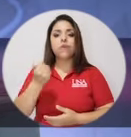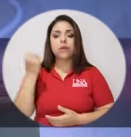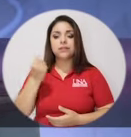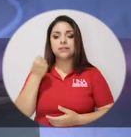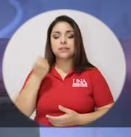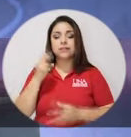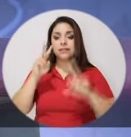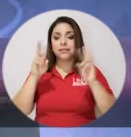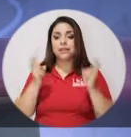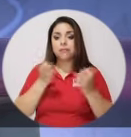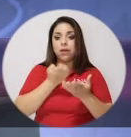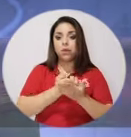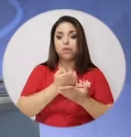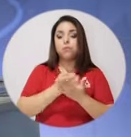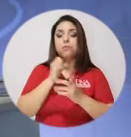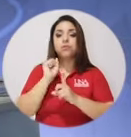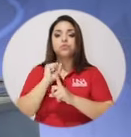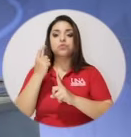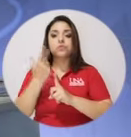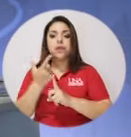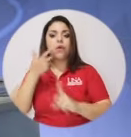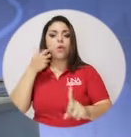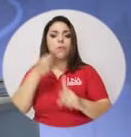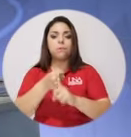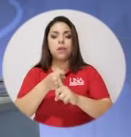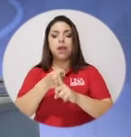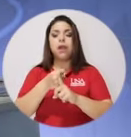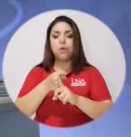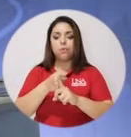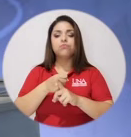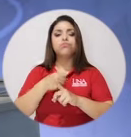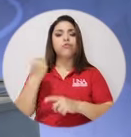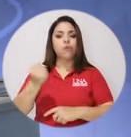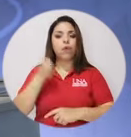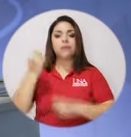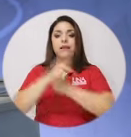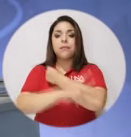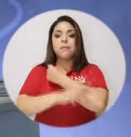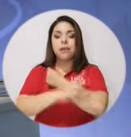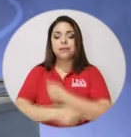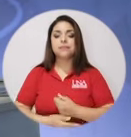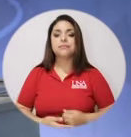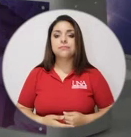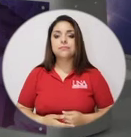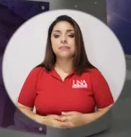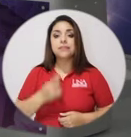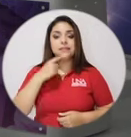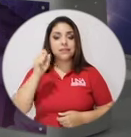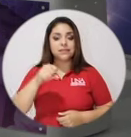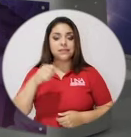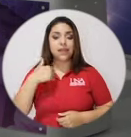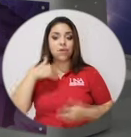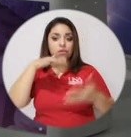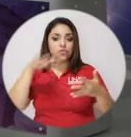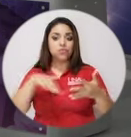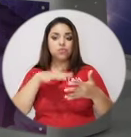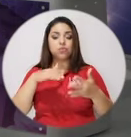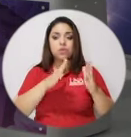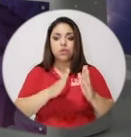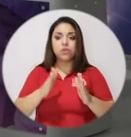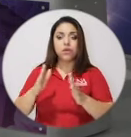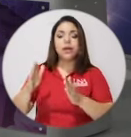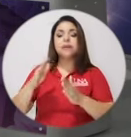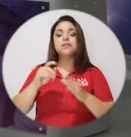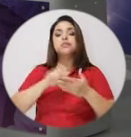de económico-social que nos ha golpeado fuertemente al país. Sí, allí, por ejemplo, un estudio que se organizó desde la